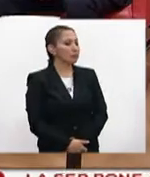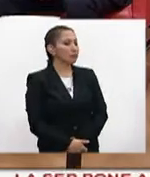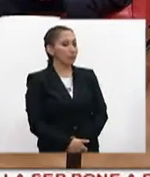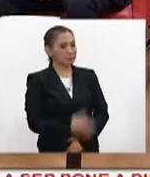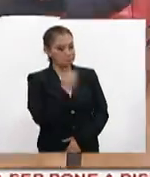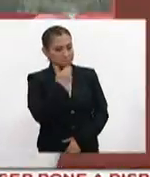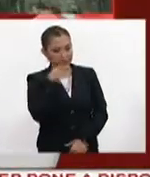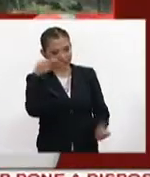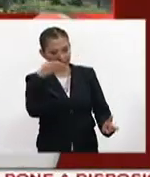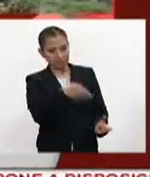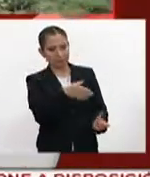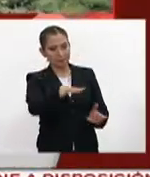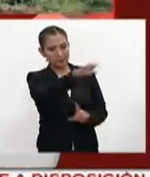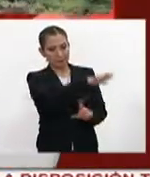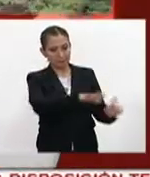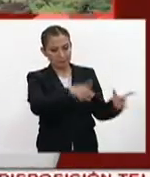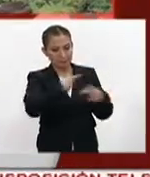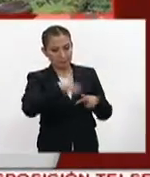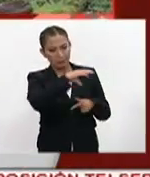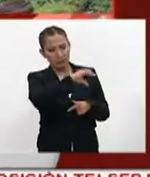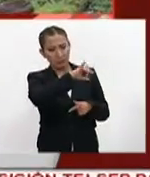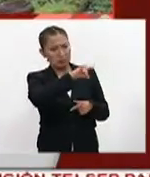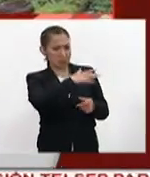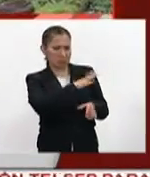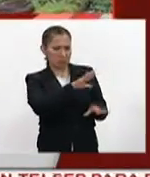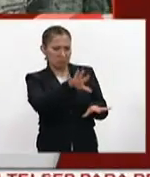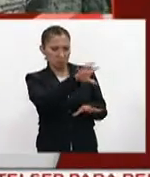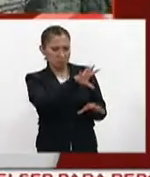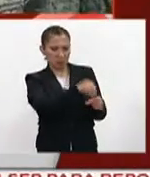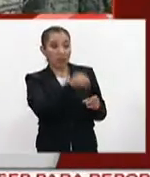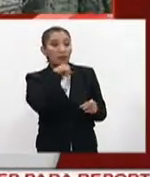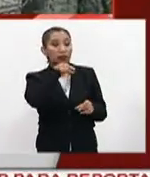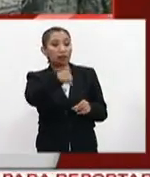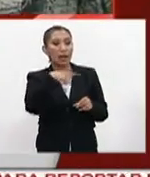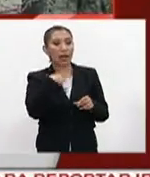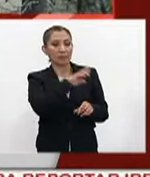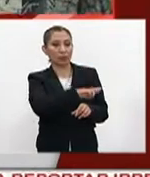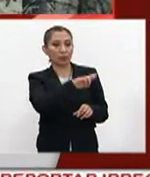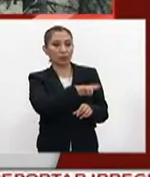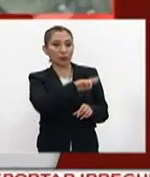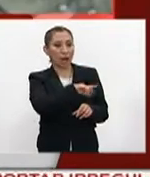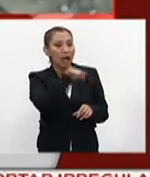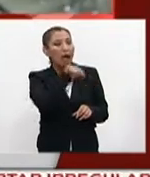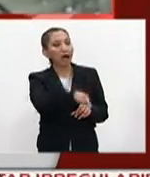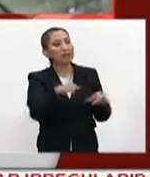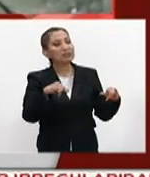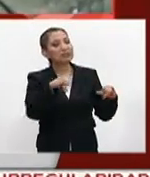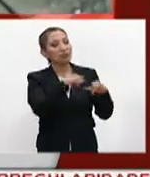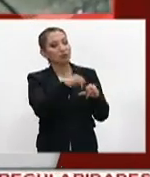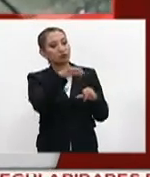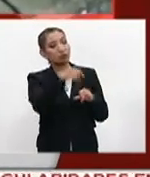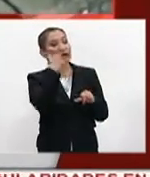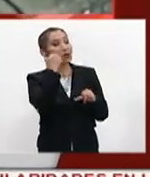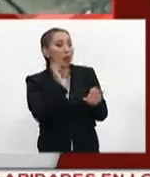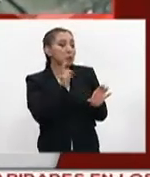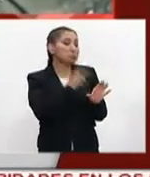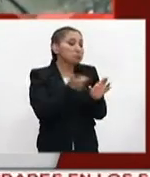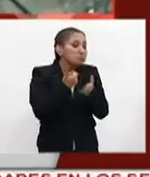Bien, va dirigida a la sociedad civil en general, Correcto. pero también a los particulares, a las instituciones que